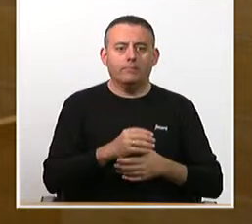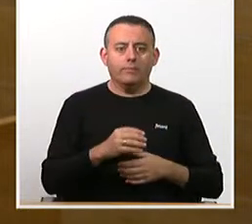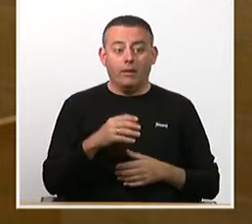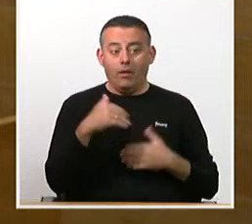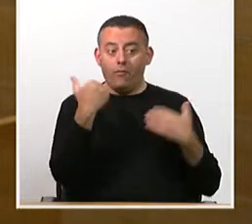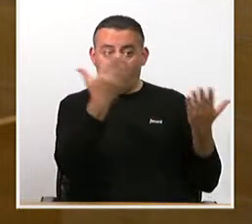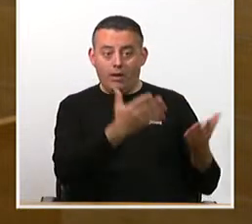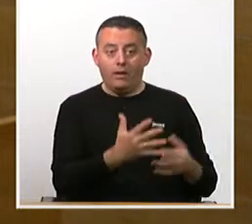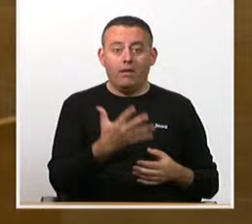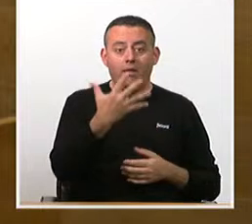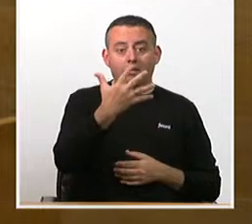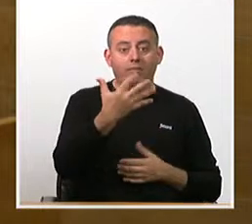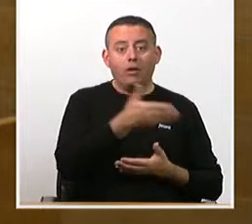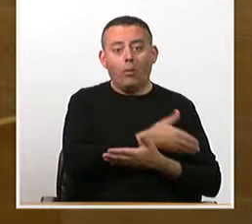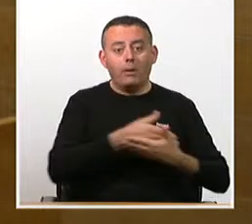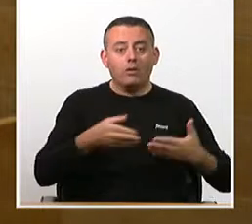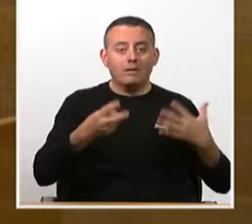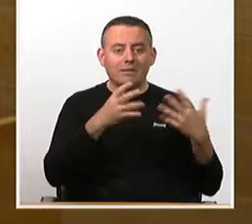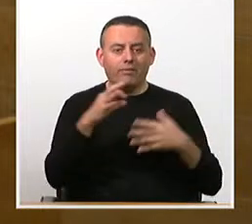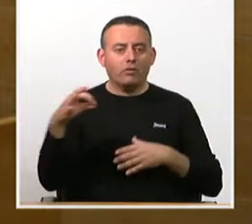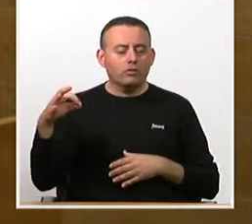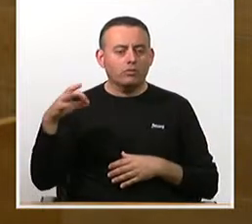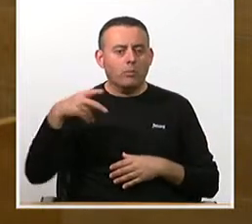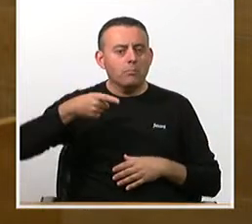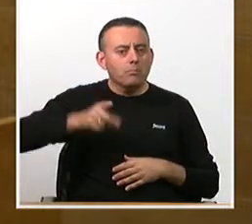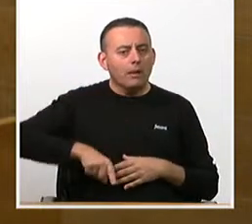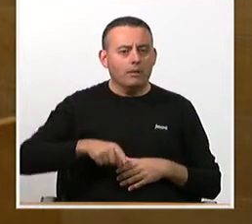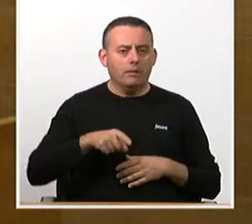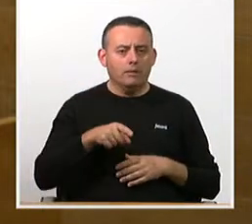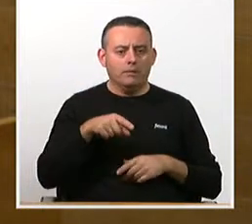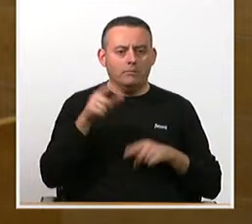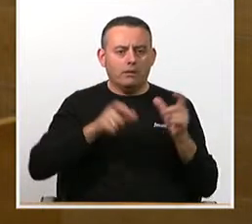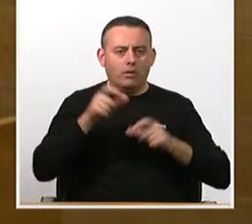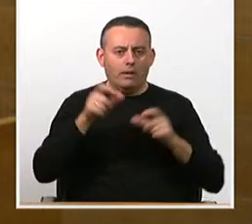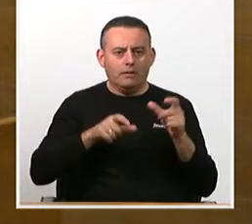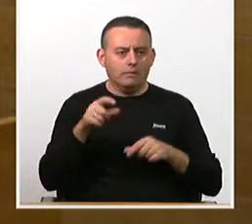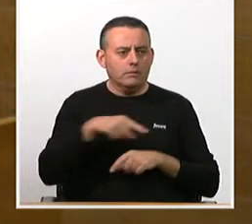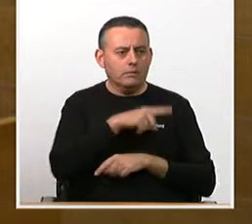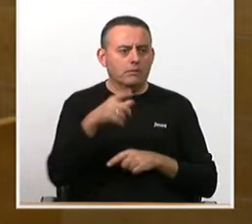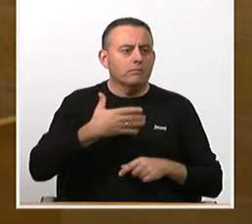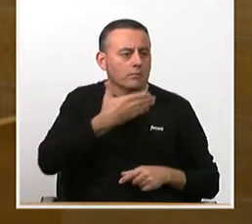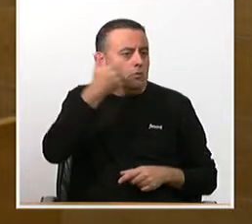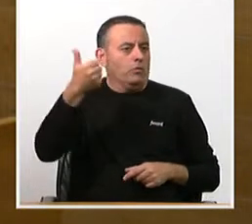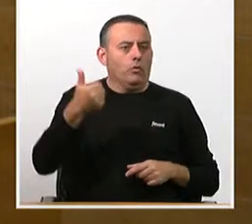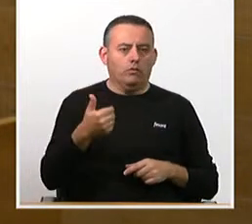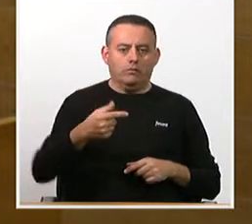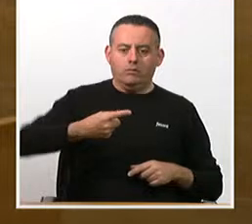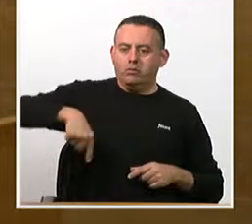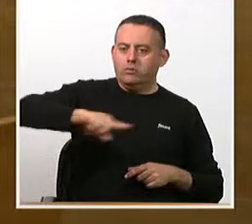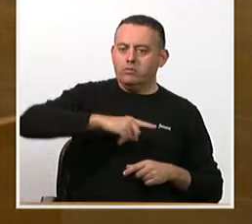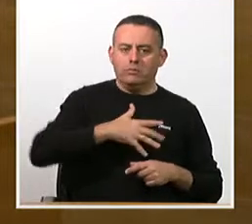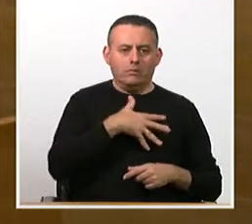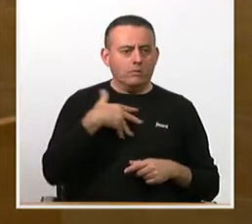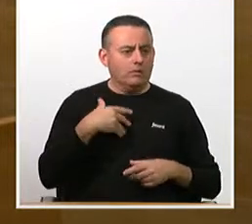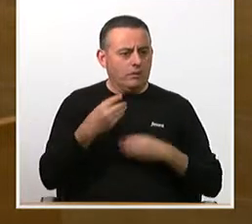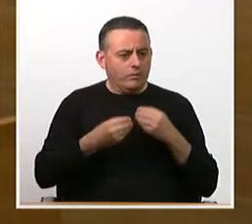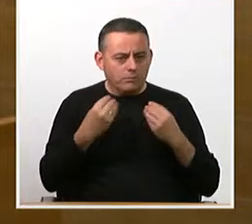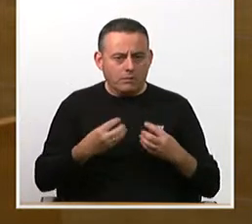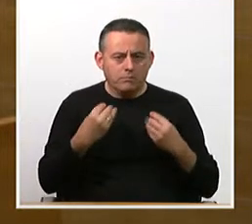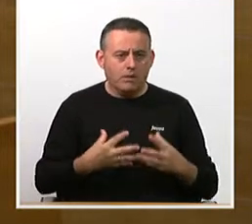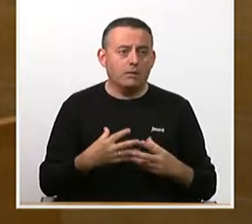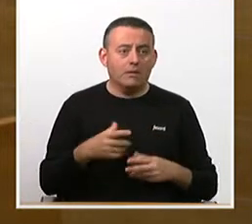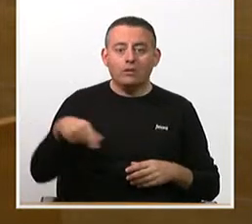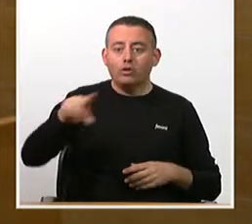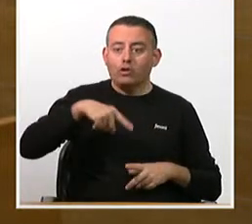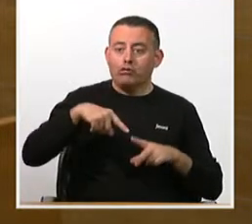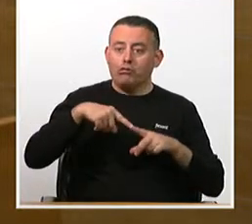valencianos que están unidos que están orgullosos que están doloridos y que no entenderían que solo aquí dentro no lo estuviéramos Le agradezco